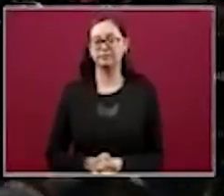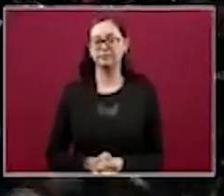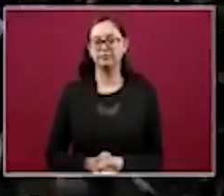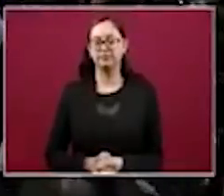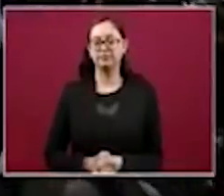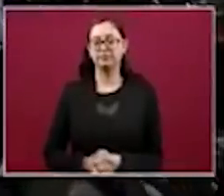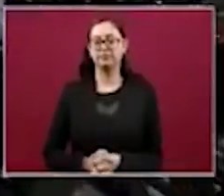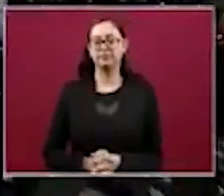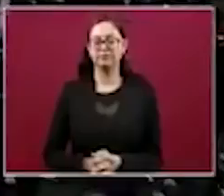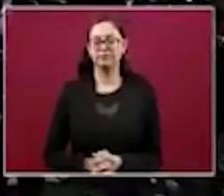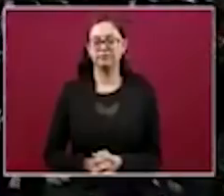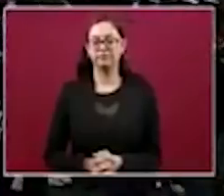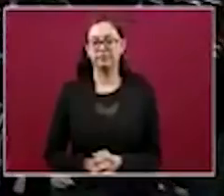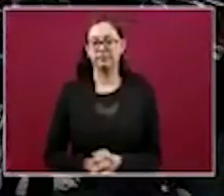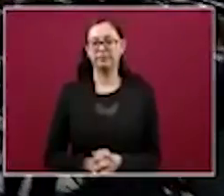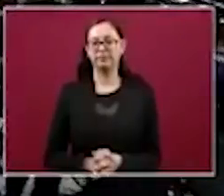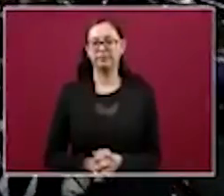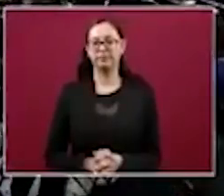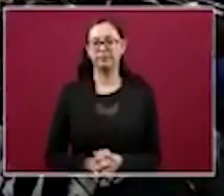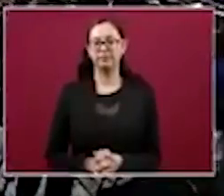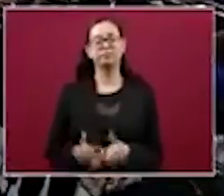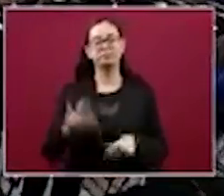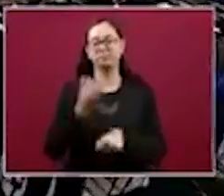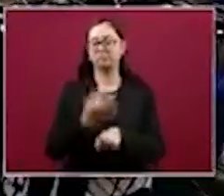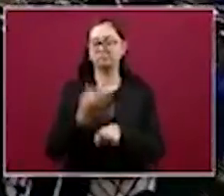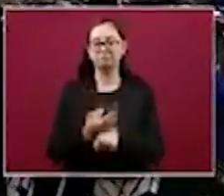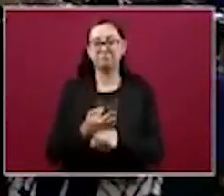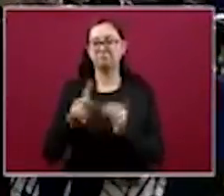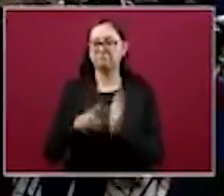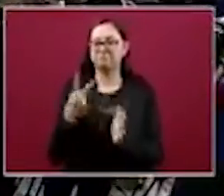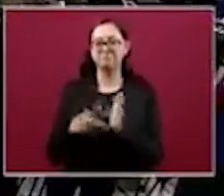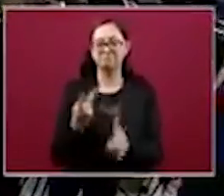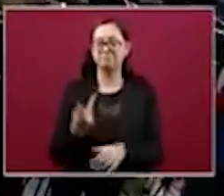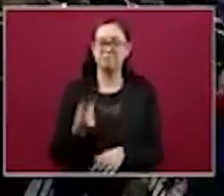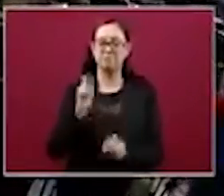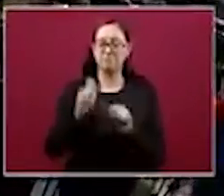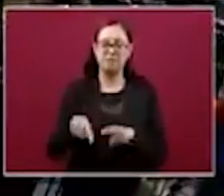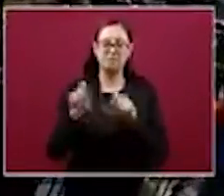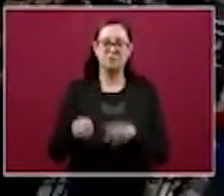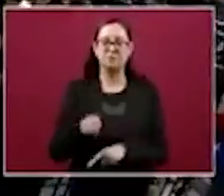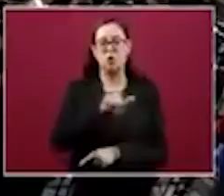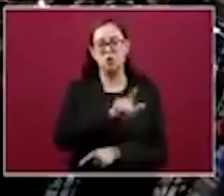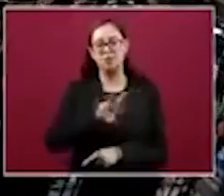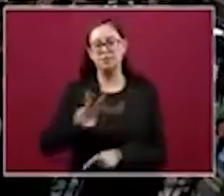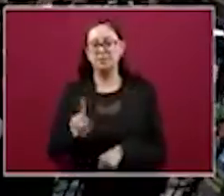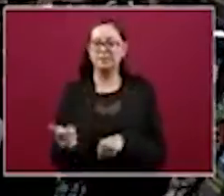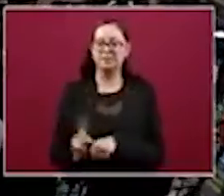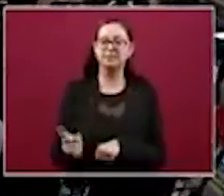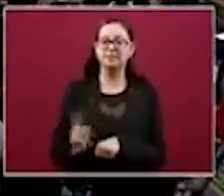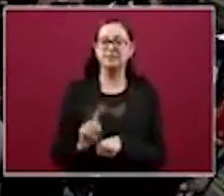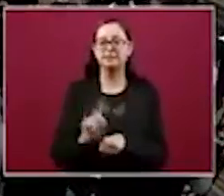Bueno, pues vamos a llevar a cabo, como todos los días, de lunes a viernes, este